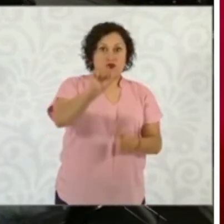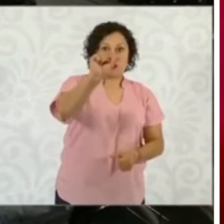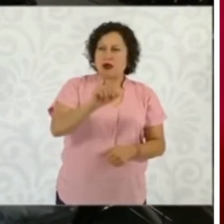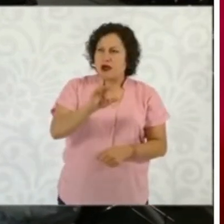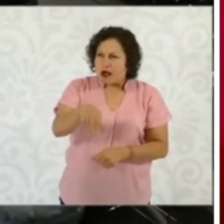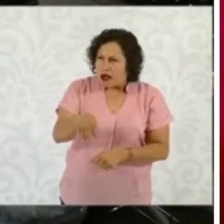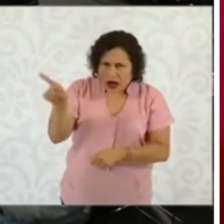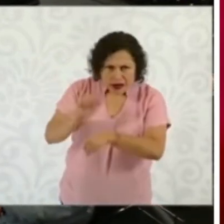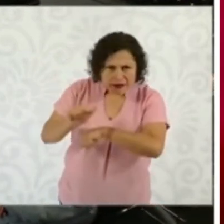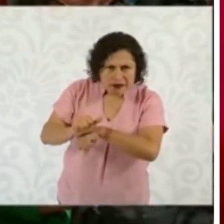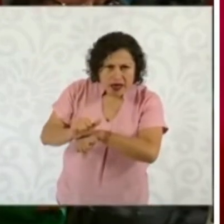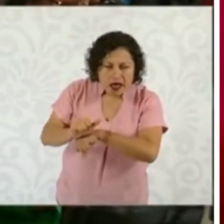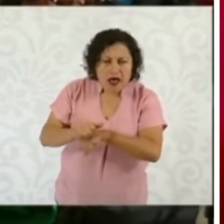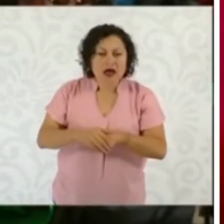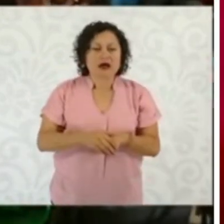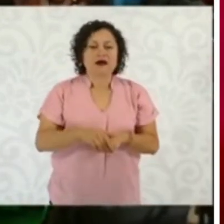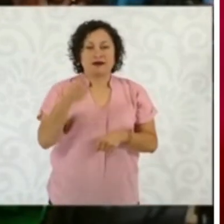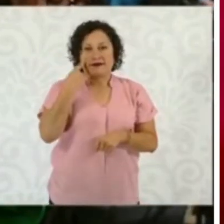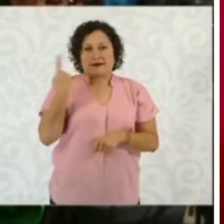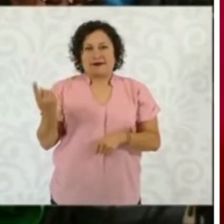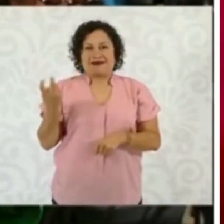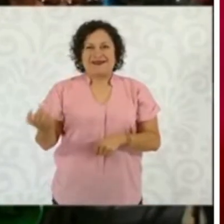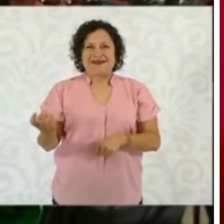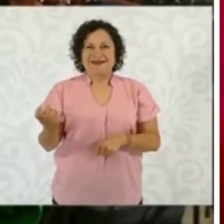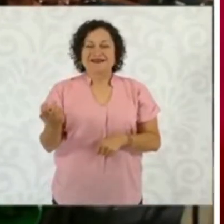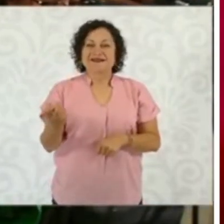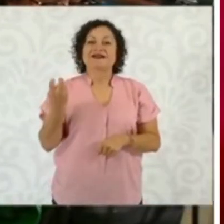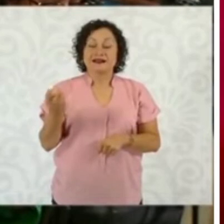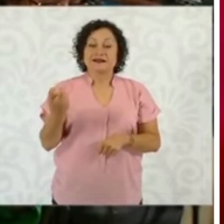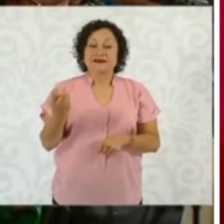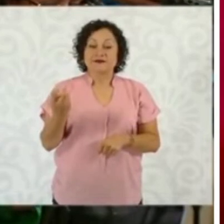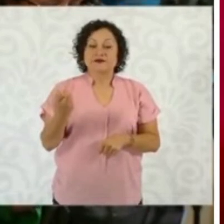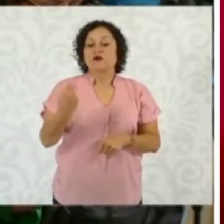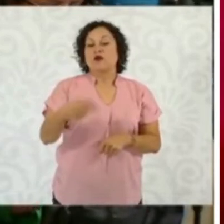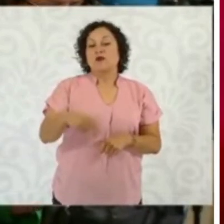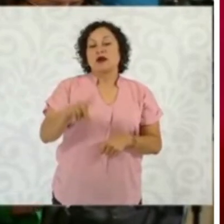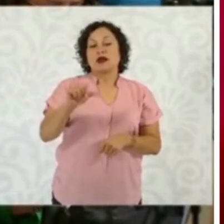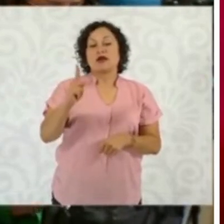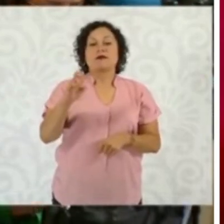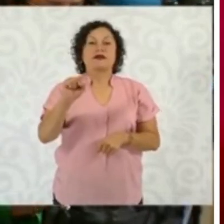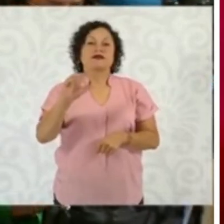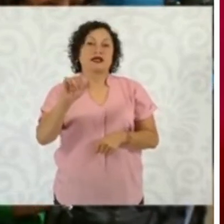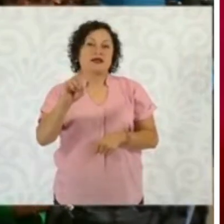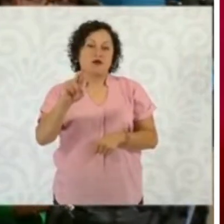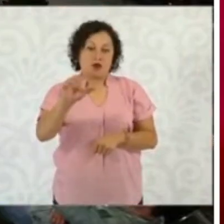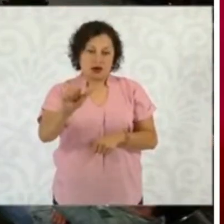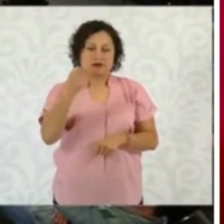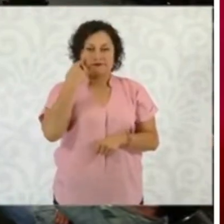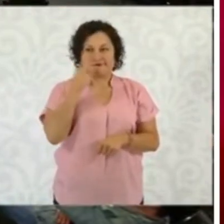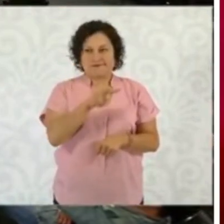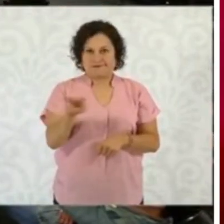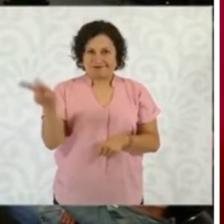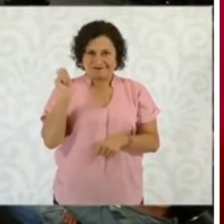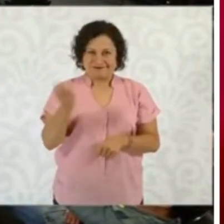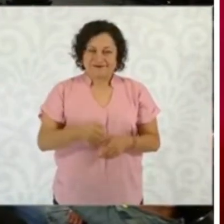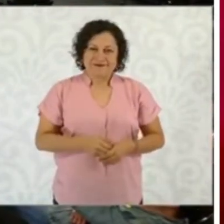Pescadora. Ajá. La Pescadora es una obra original del Masonite. Y tiene que ver mucho con esta paleta, lo voy a mostrar para acá, perdón.